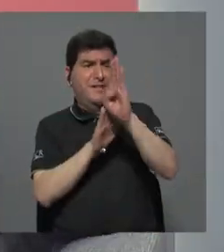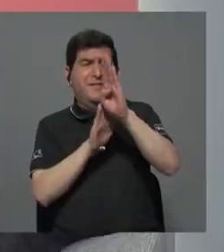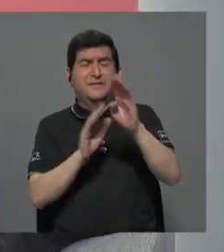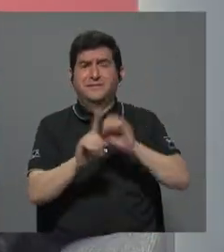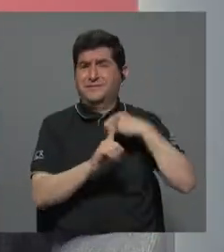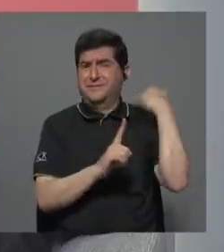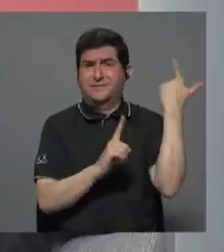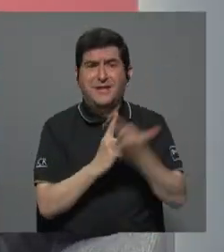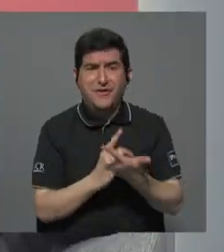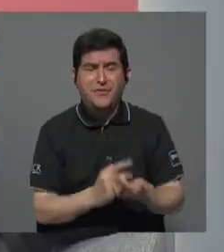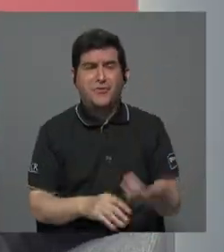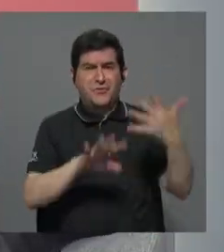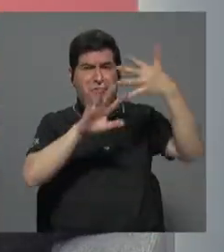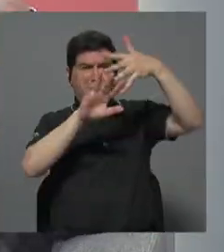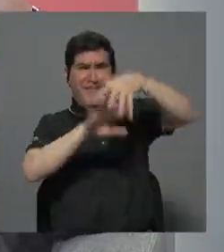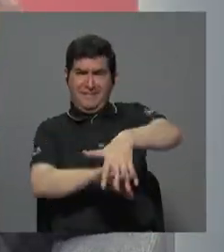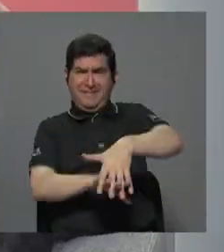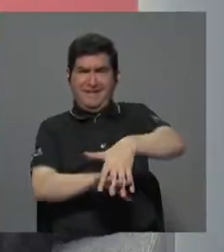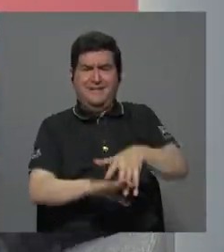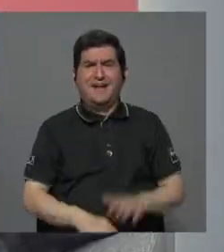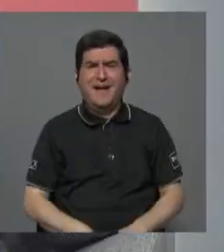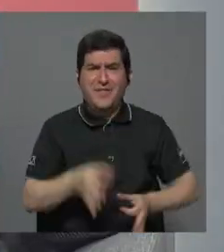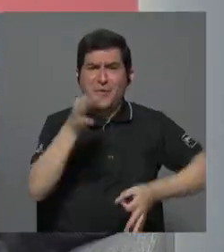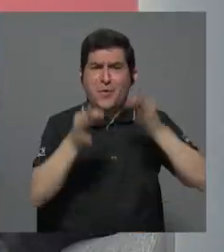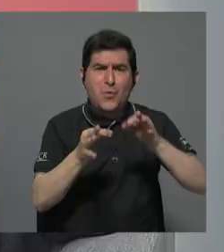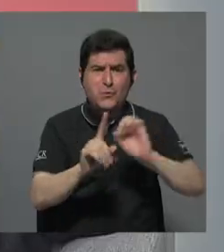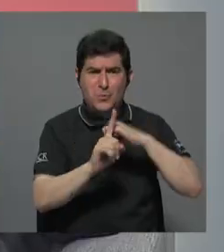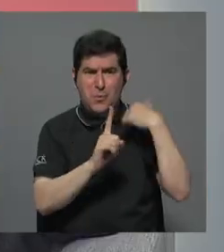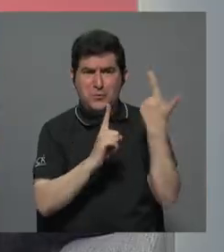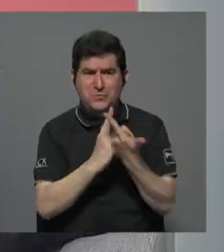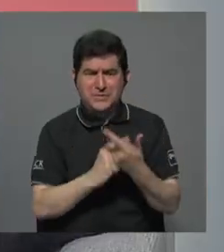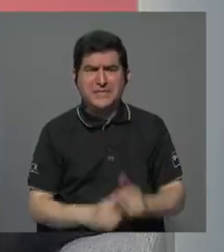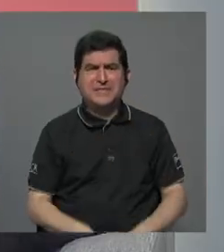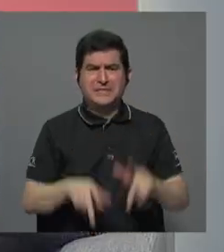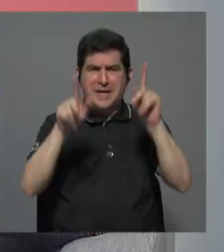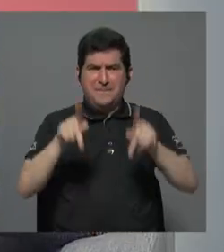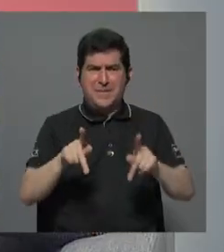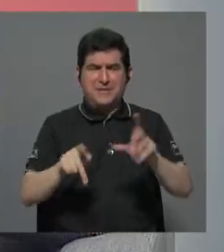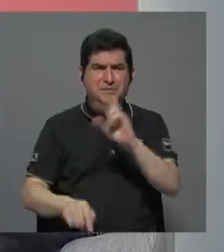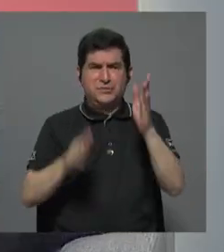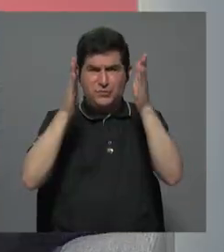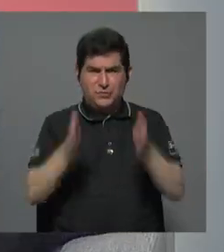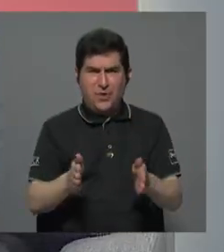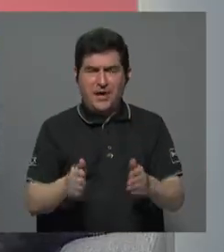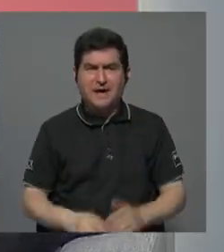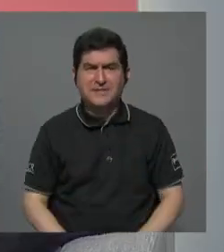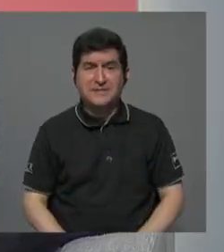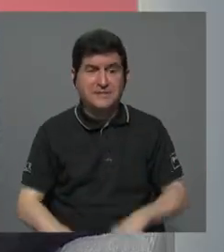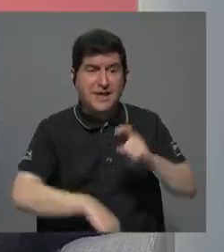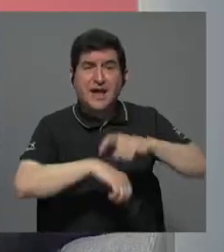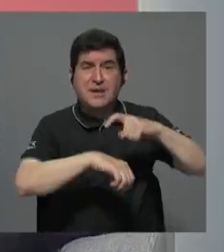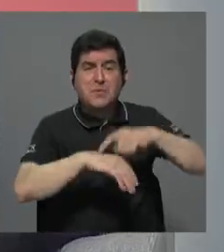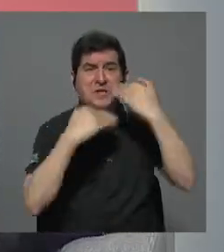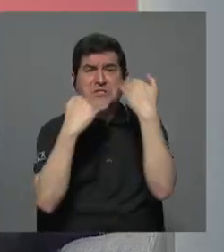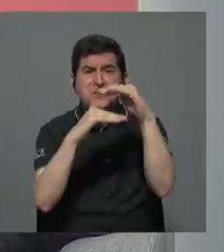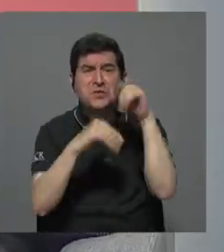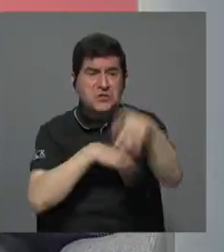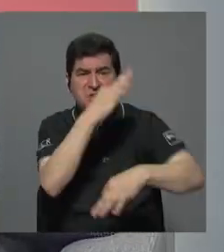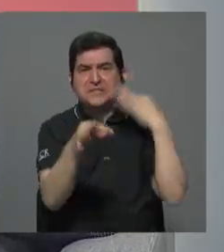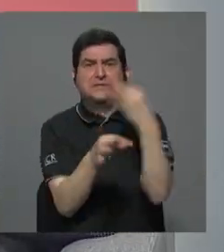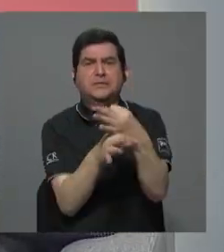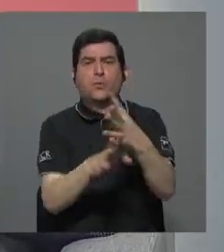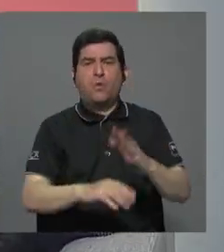social integral en términos de justicia social para los y las costarricenses cuando se tienen camisas de fuerza de esta